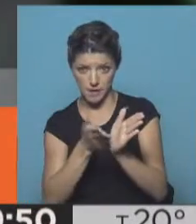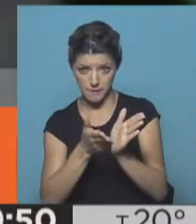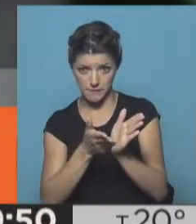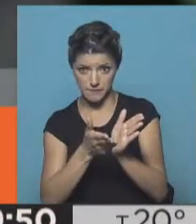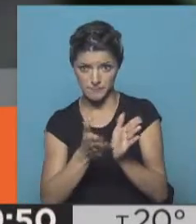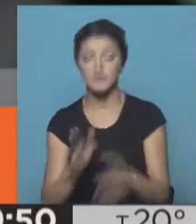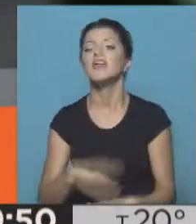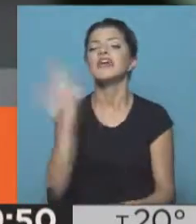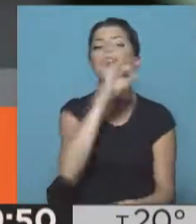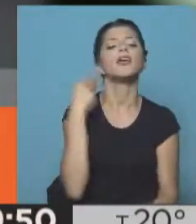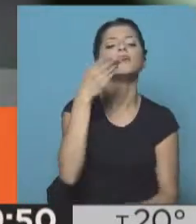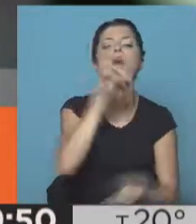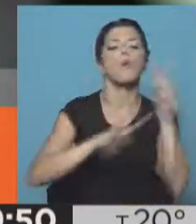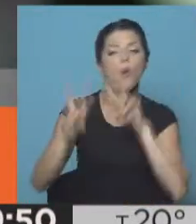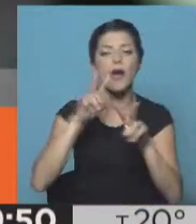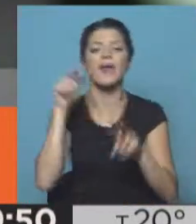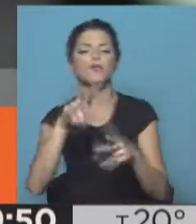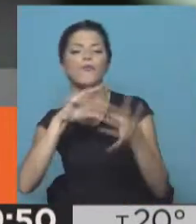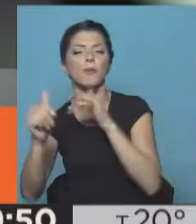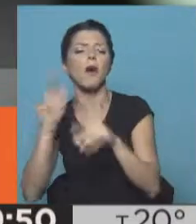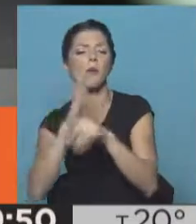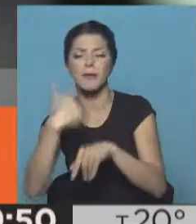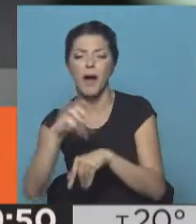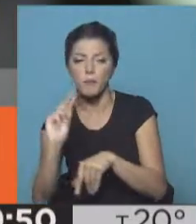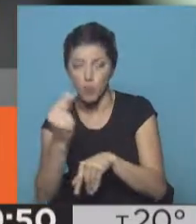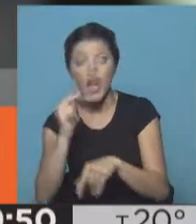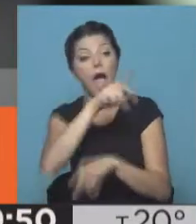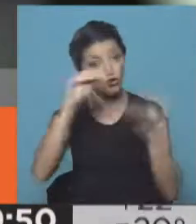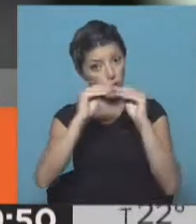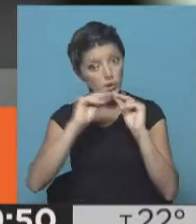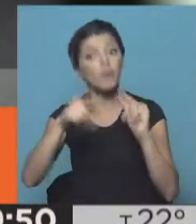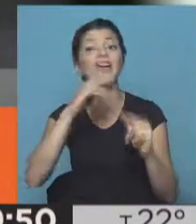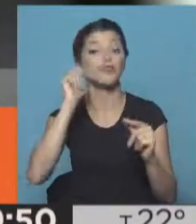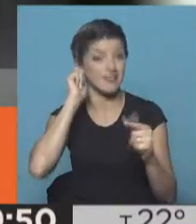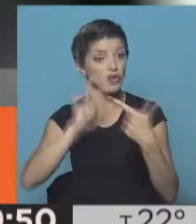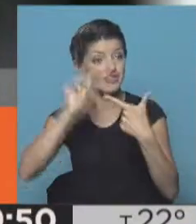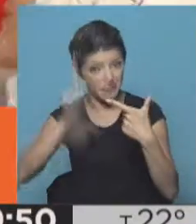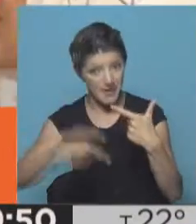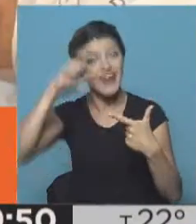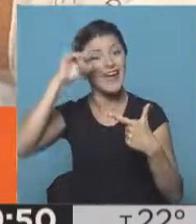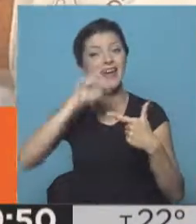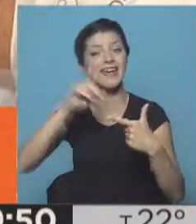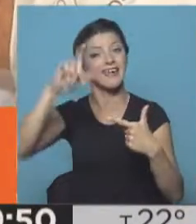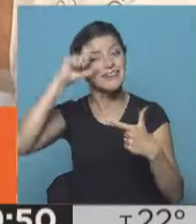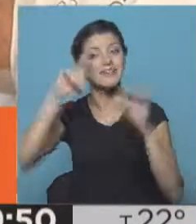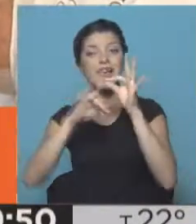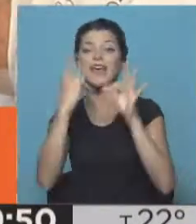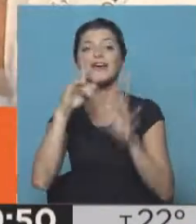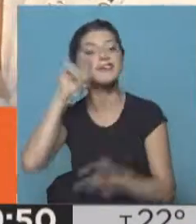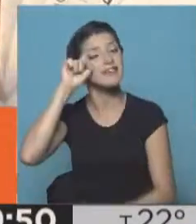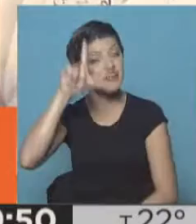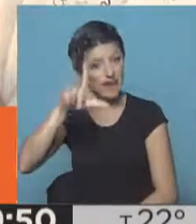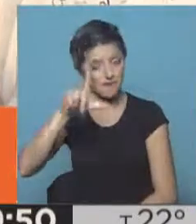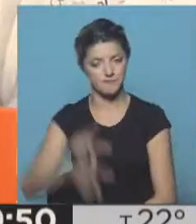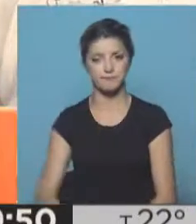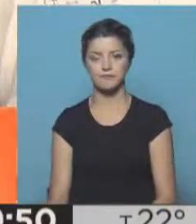golpeaban y le hacían simulacro de fusilamiento, igual que a su amigo de 14 años, Ezequiel. Estuvo en todo momento mi papá,